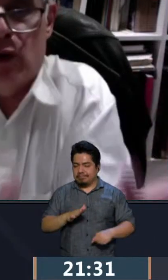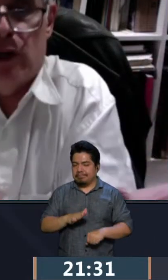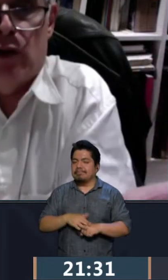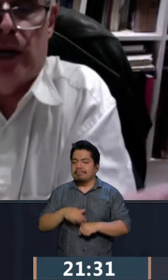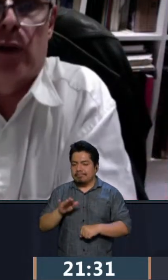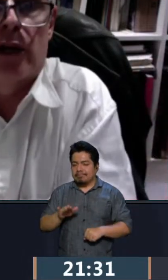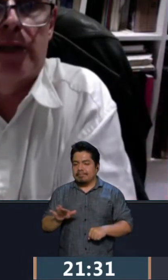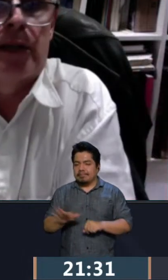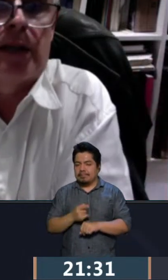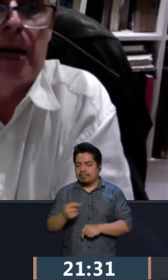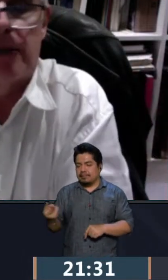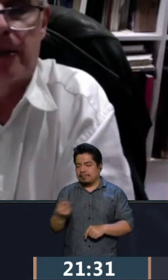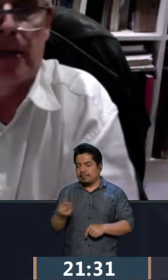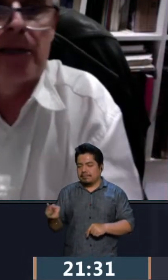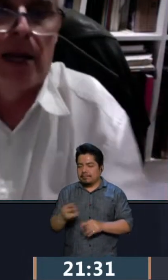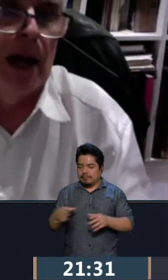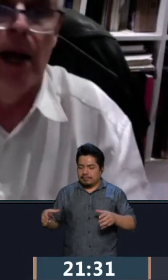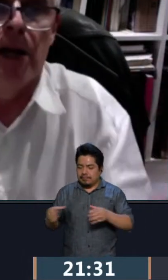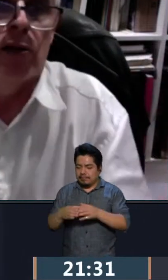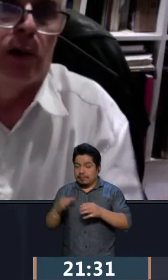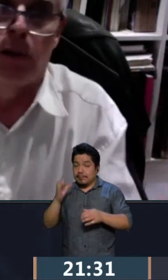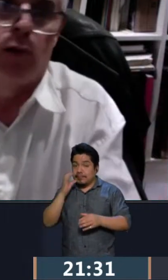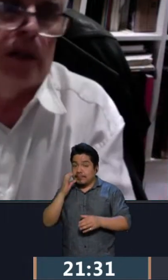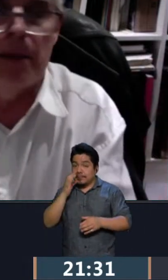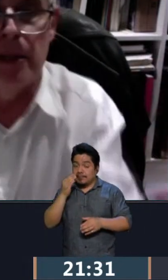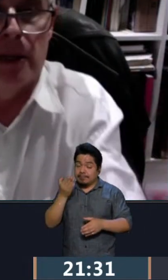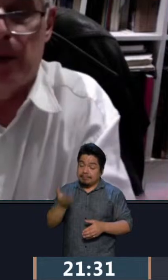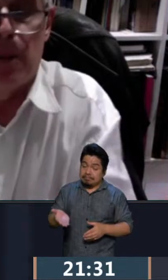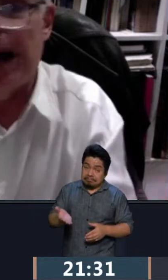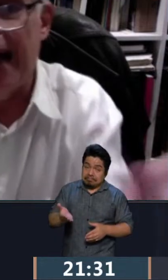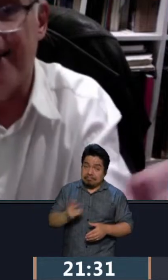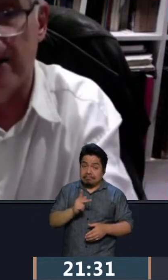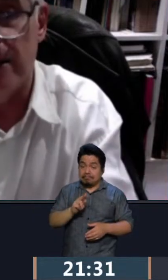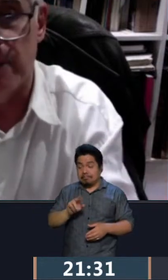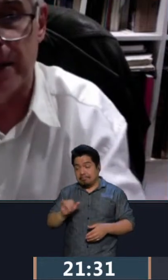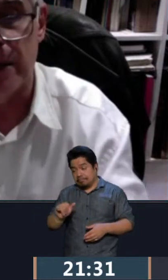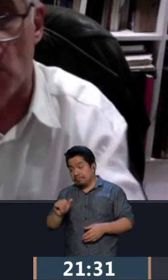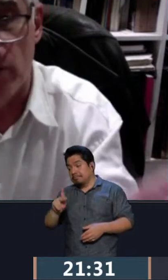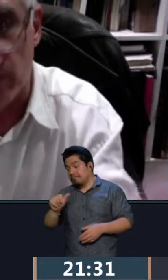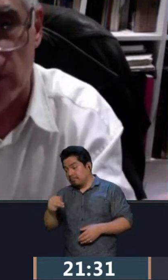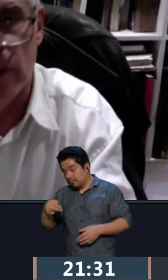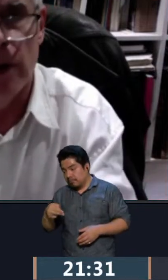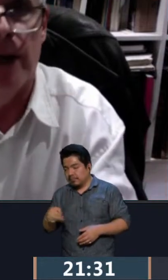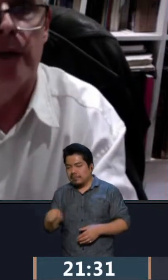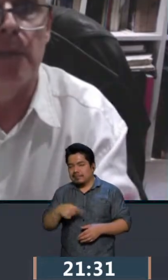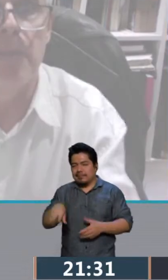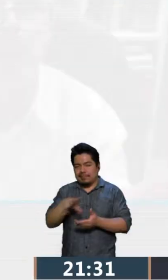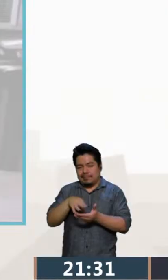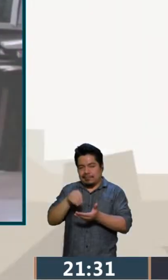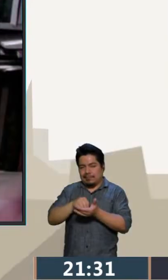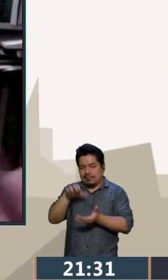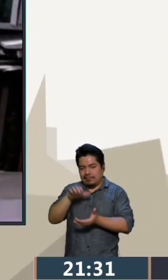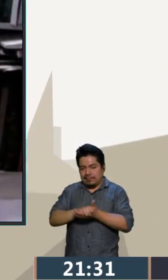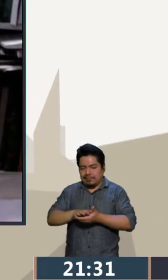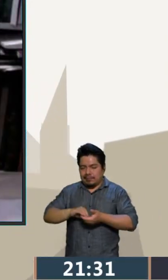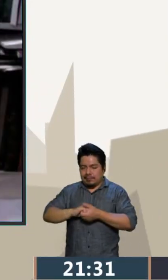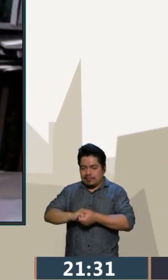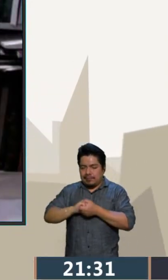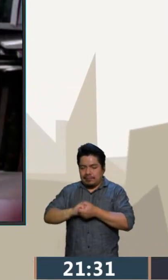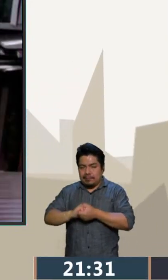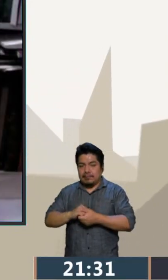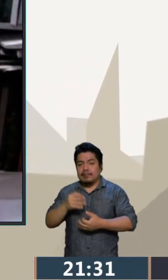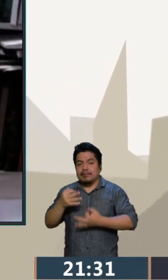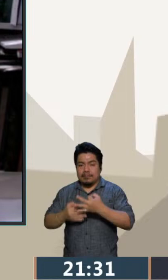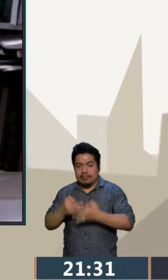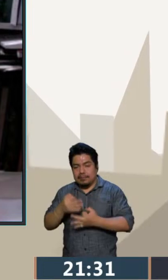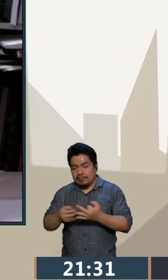que dos de los actores centrales de esta cena son justamente el PRI y el PAN. Ahí tienes el matrimonio entre el PRI y el PAN a nivel judicial